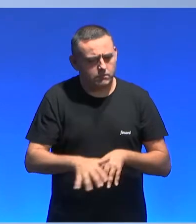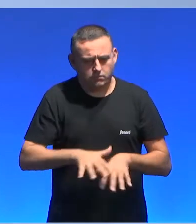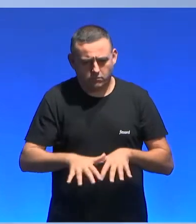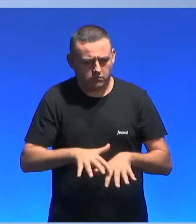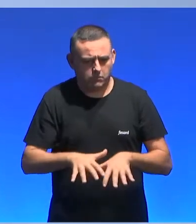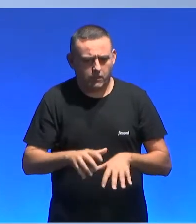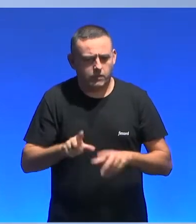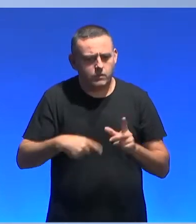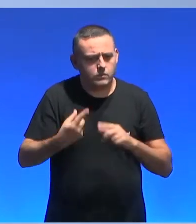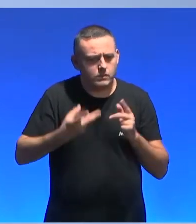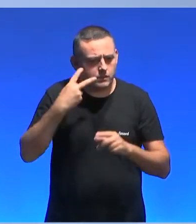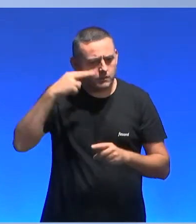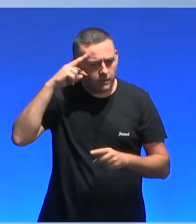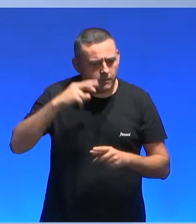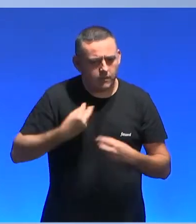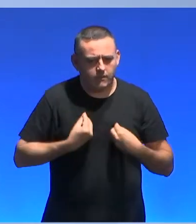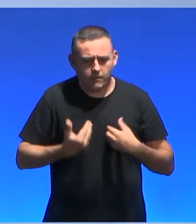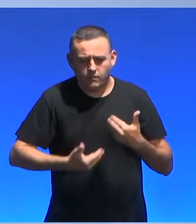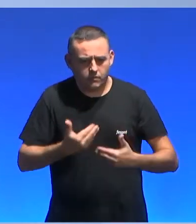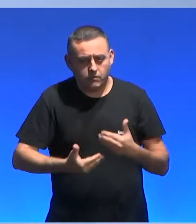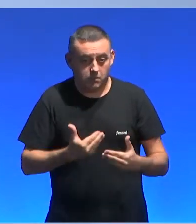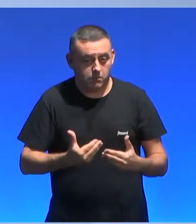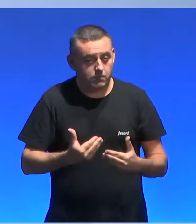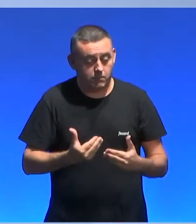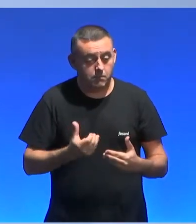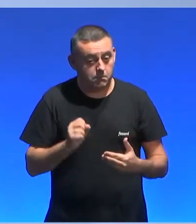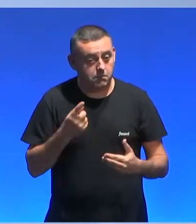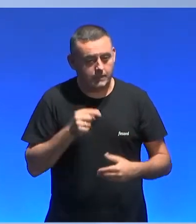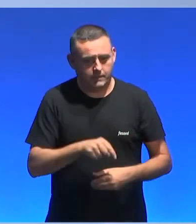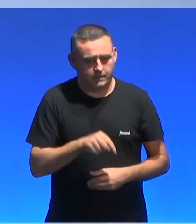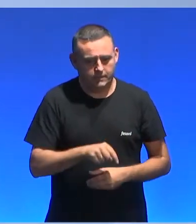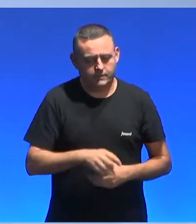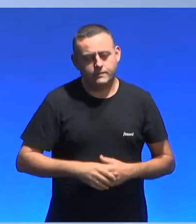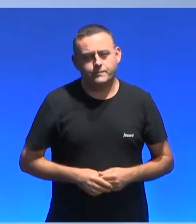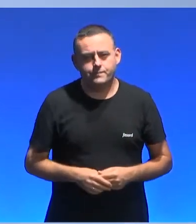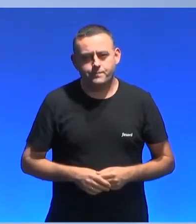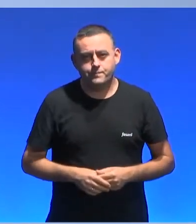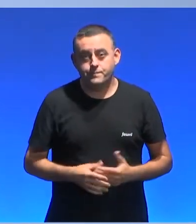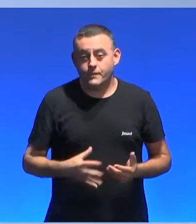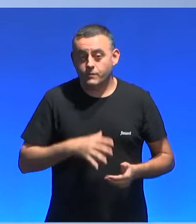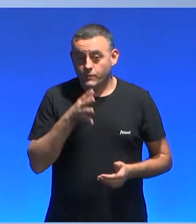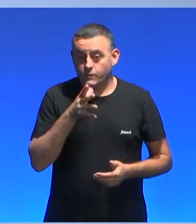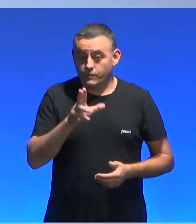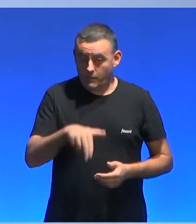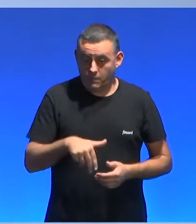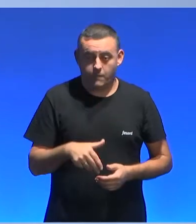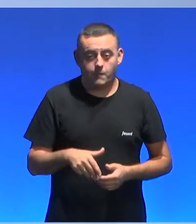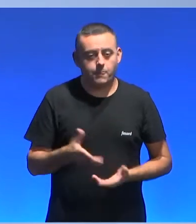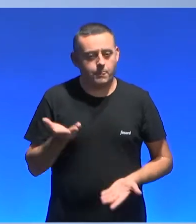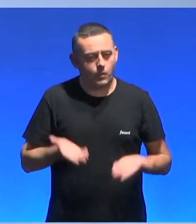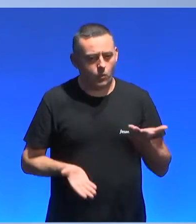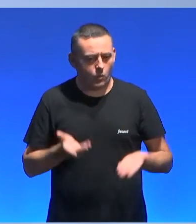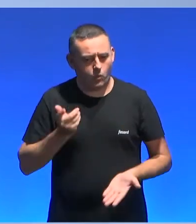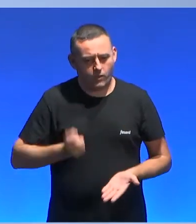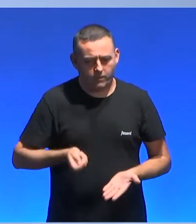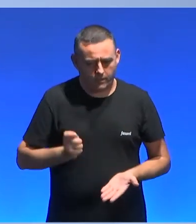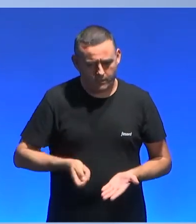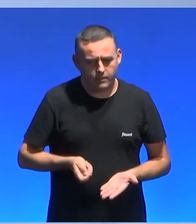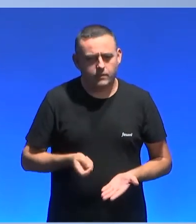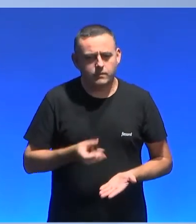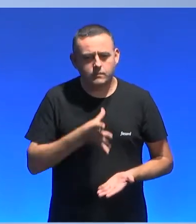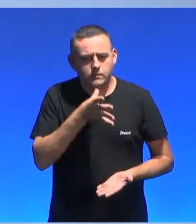y vida cerebral. Y por fin hay una razón jurídica que la que me